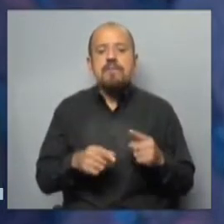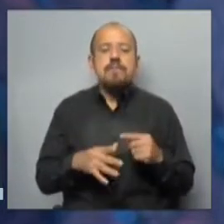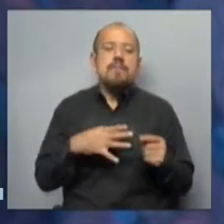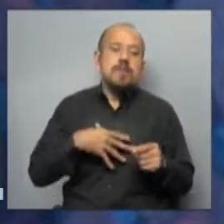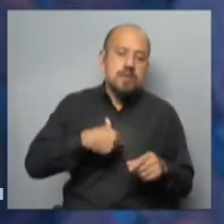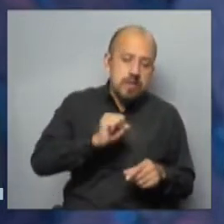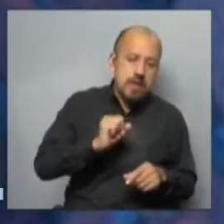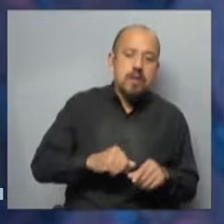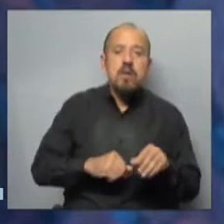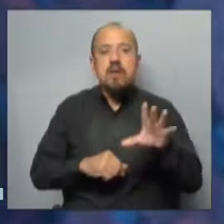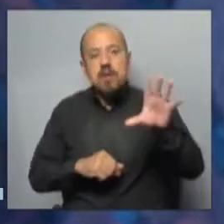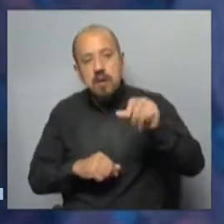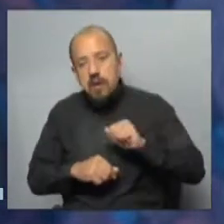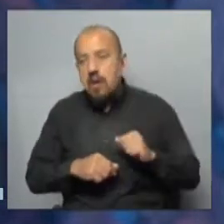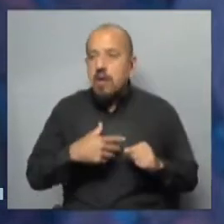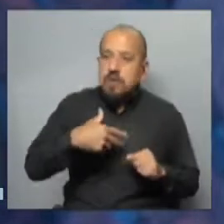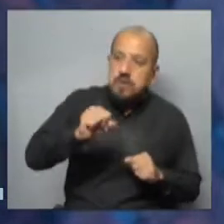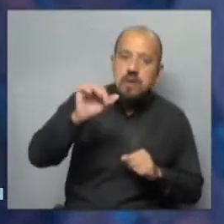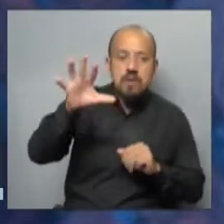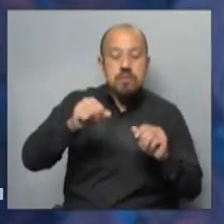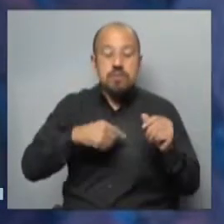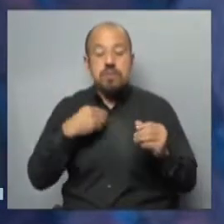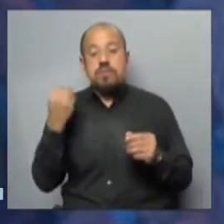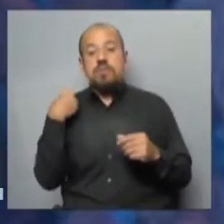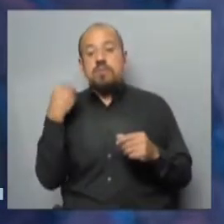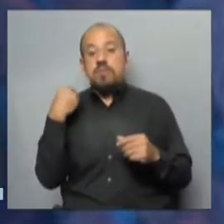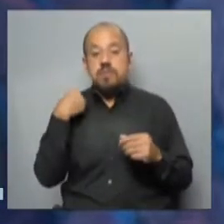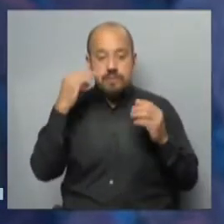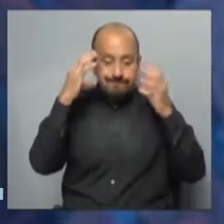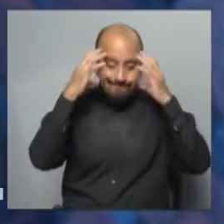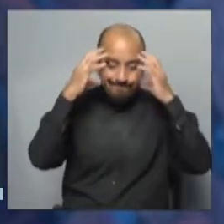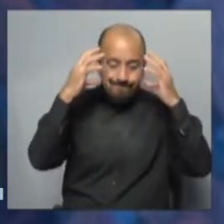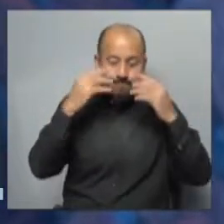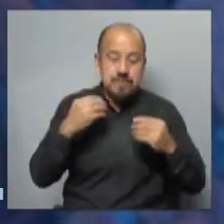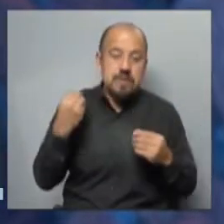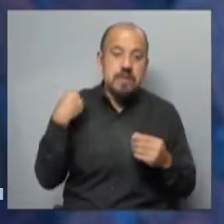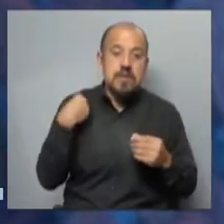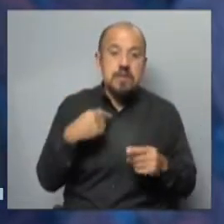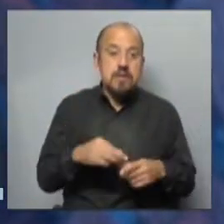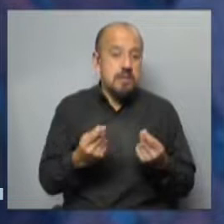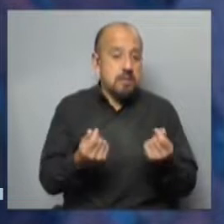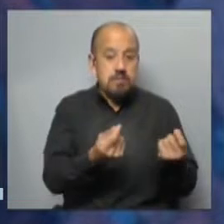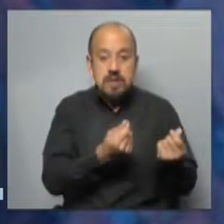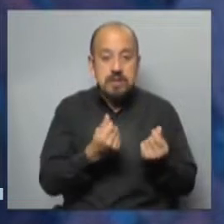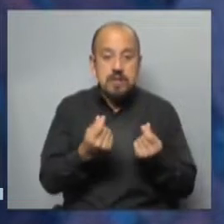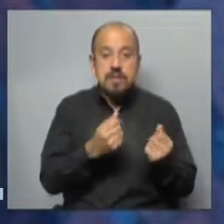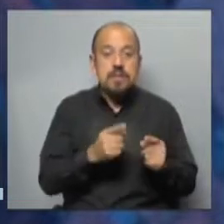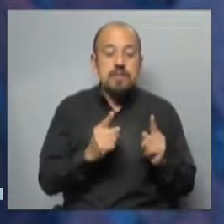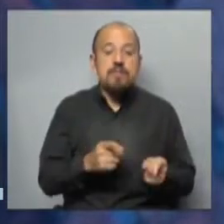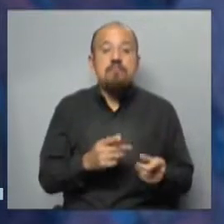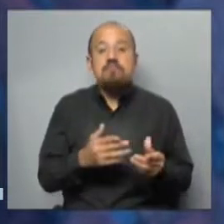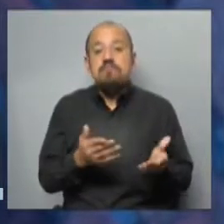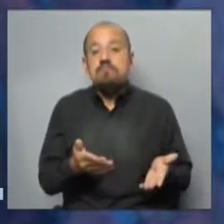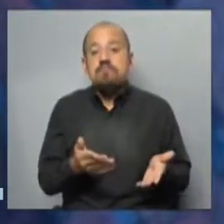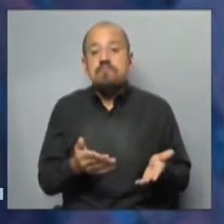caer es un desgaste físico anímico y también hay un tema de dinero si